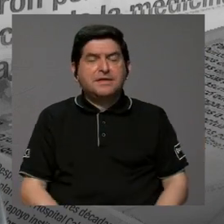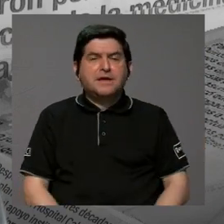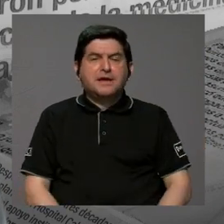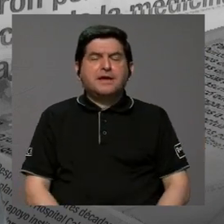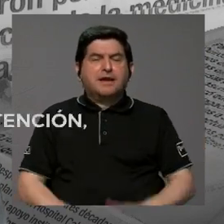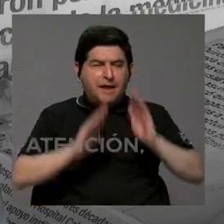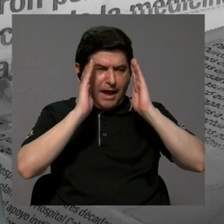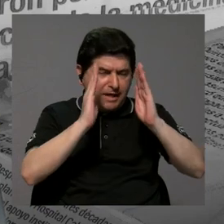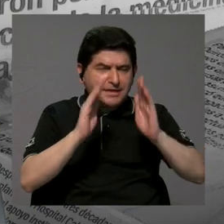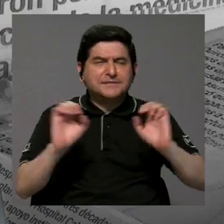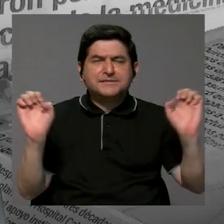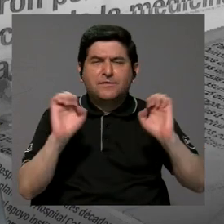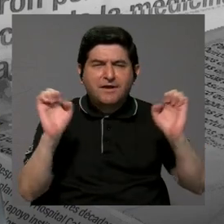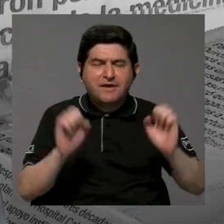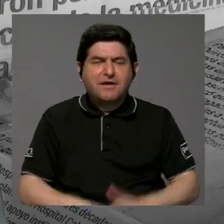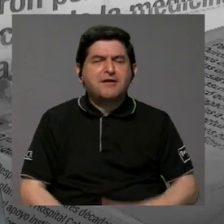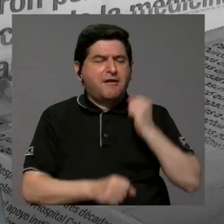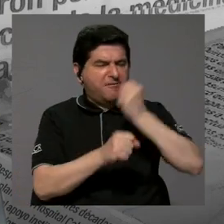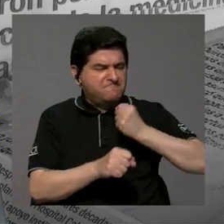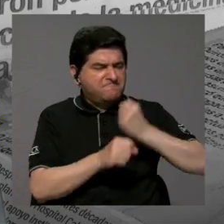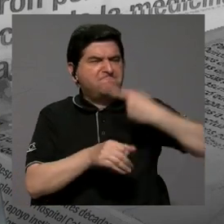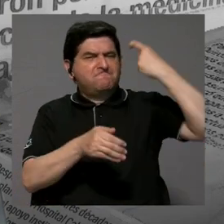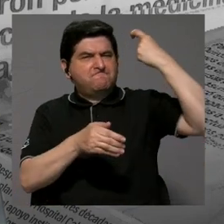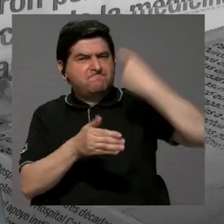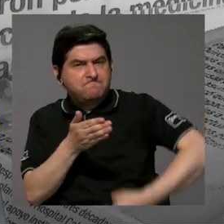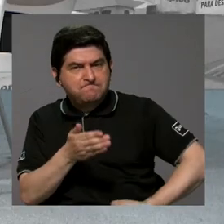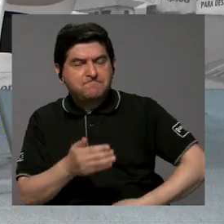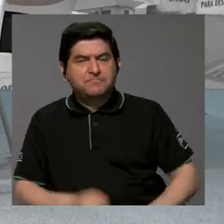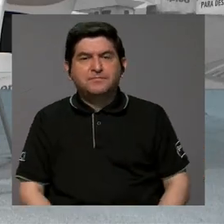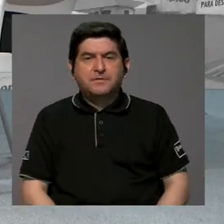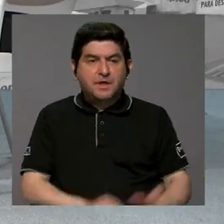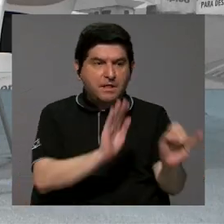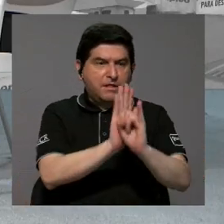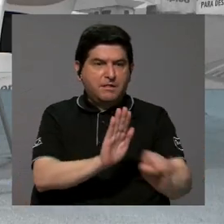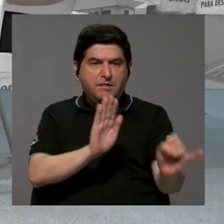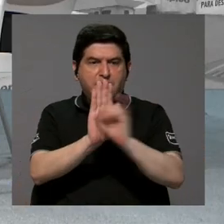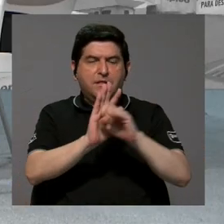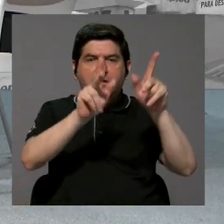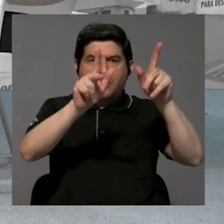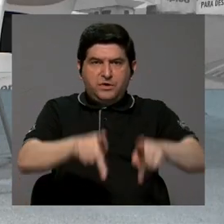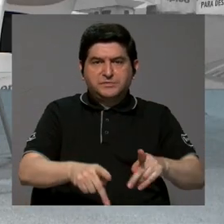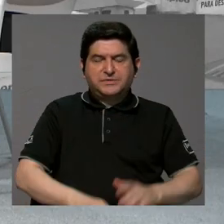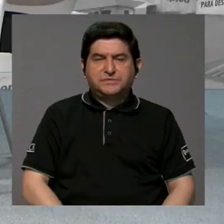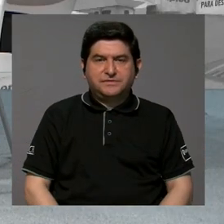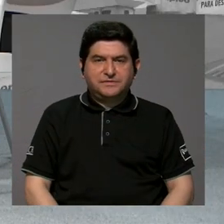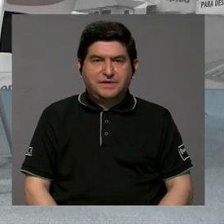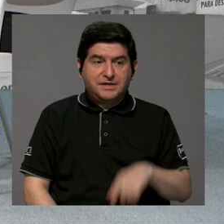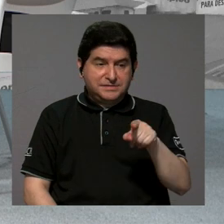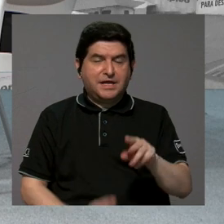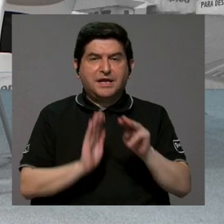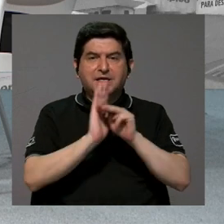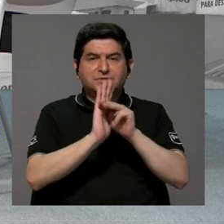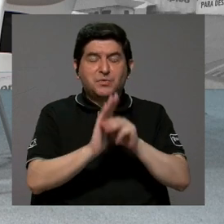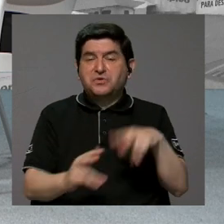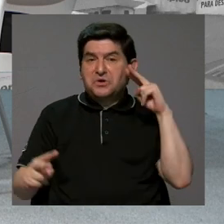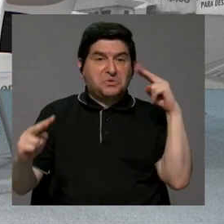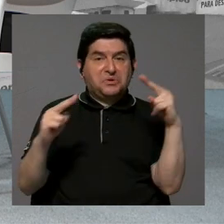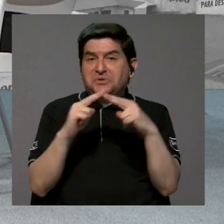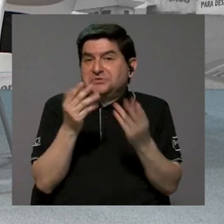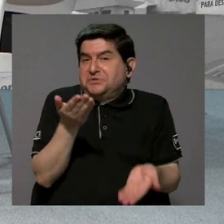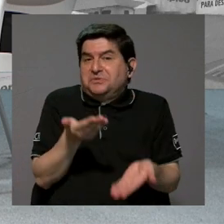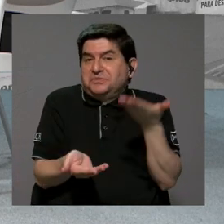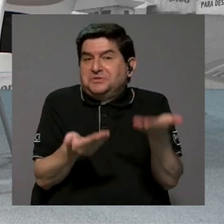energía, atención, dedicación, identificación con el paciente. Es un modelo como desconocido